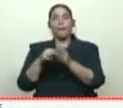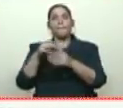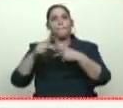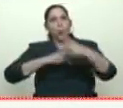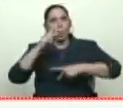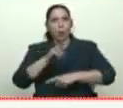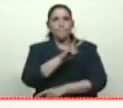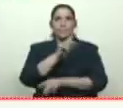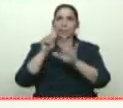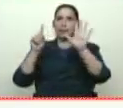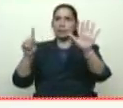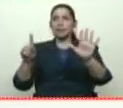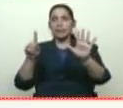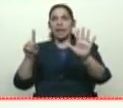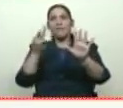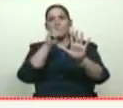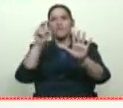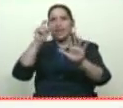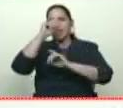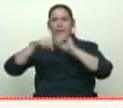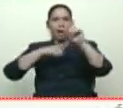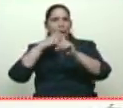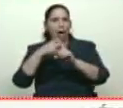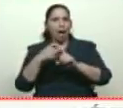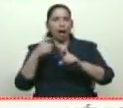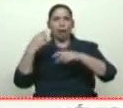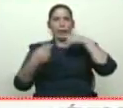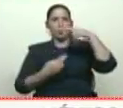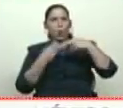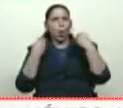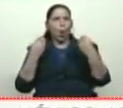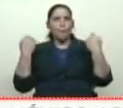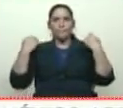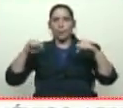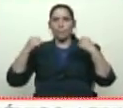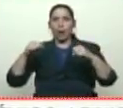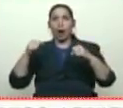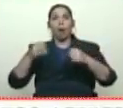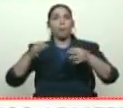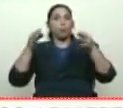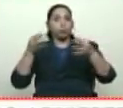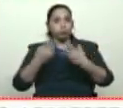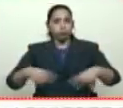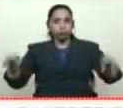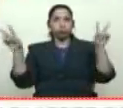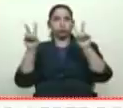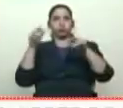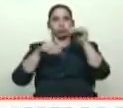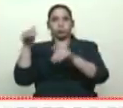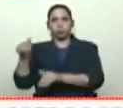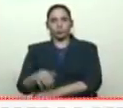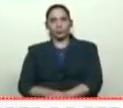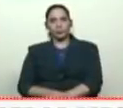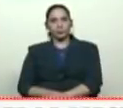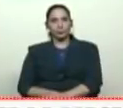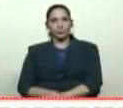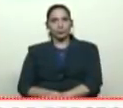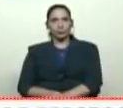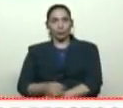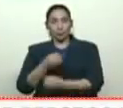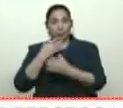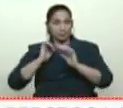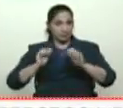20 años de revolución. ¿Cómo se preparan para una posible victoria electoral? Muchas gracias. Bueno, comienzo por lo último,